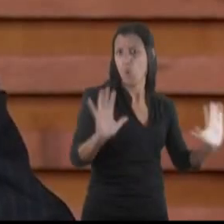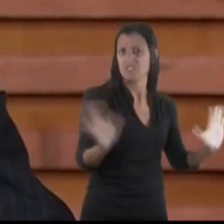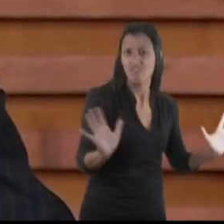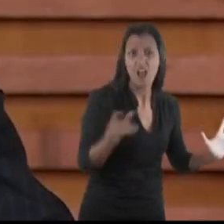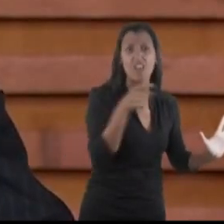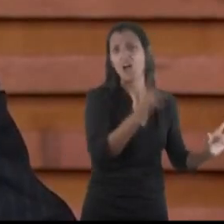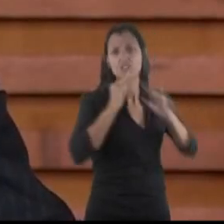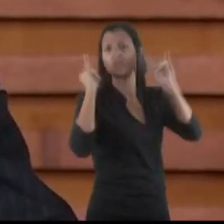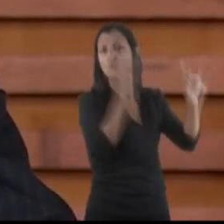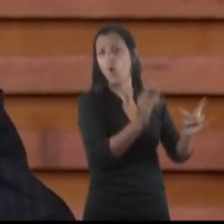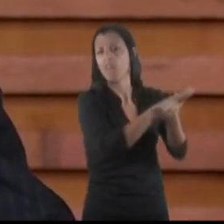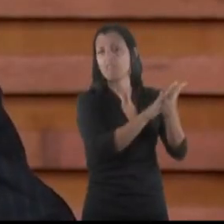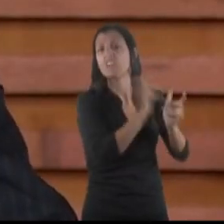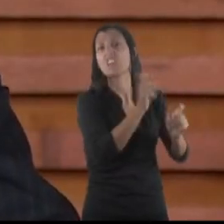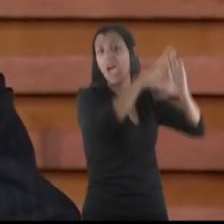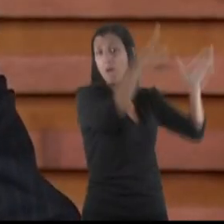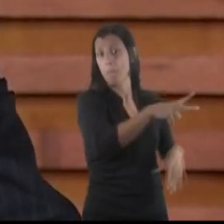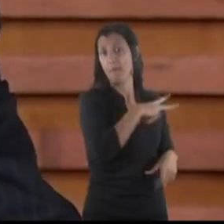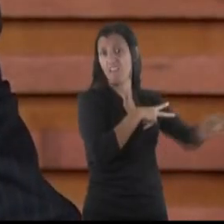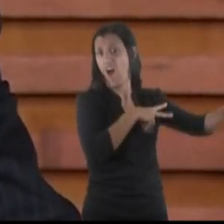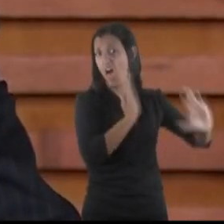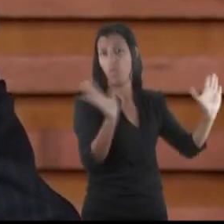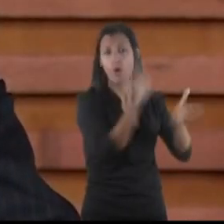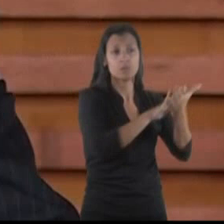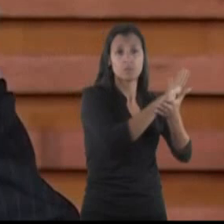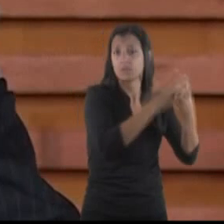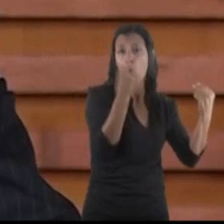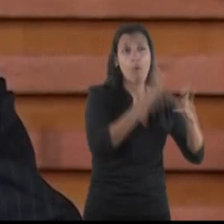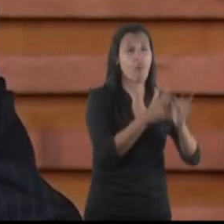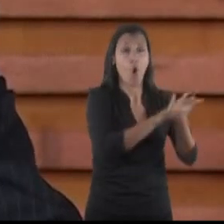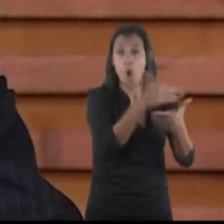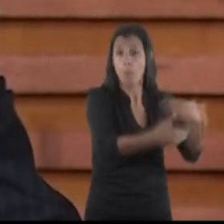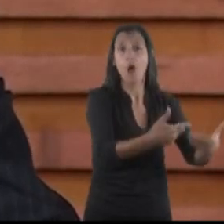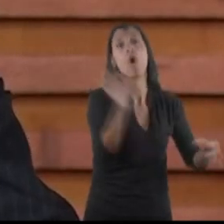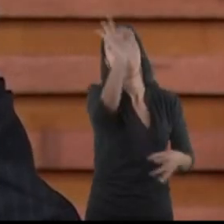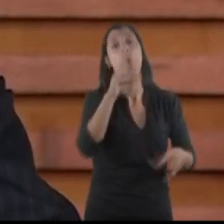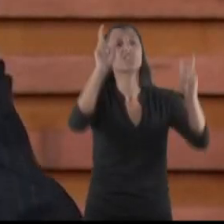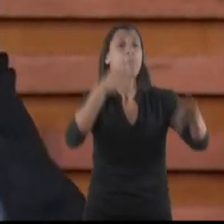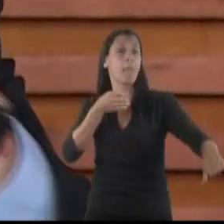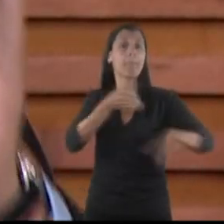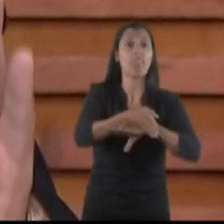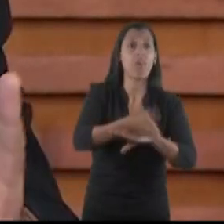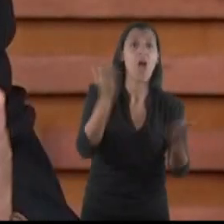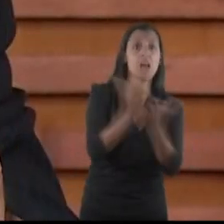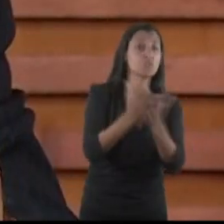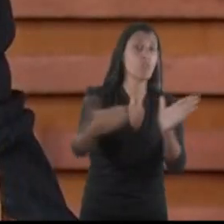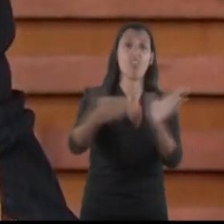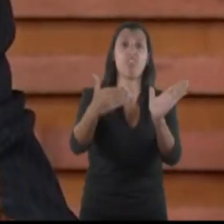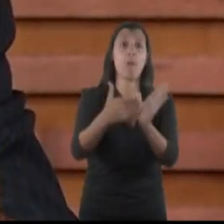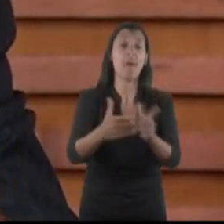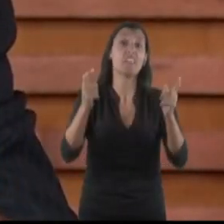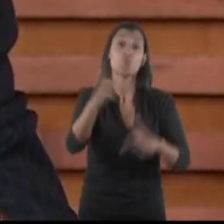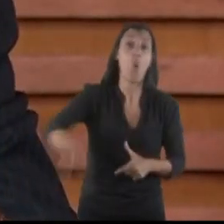del sector privado y que en todo caso el acceso al estudio es suerte de cada uno.